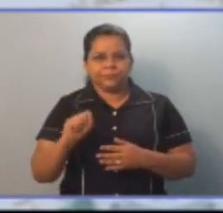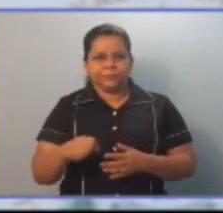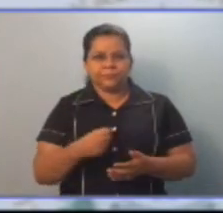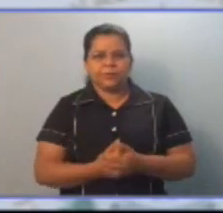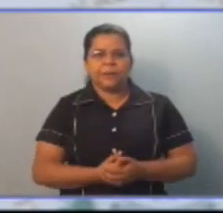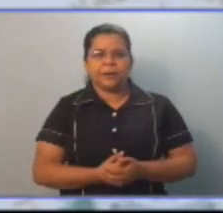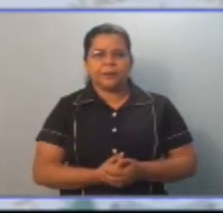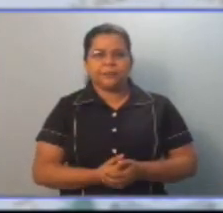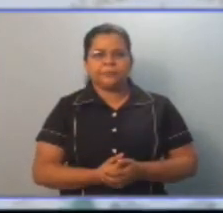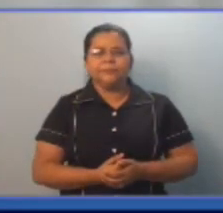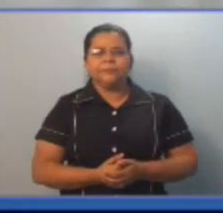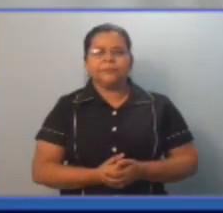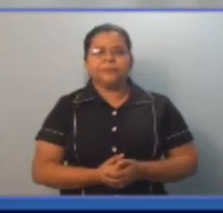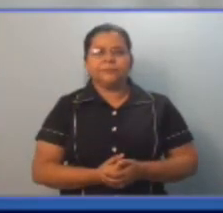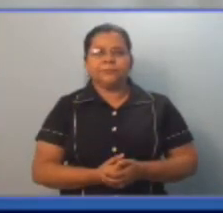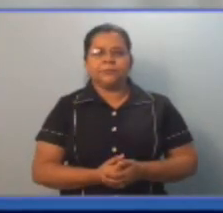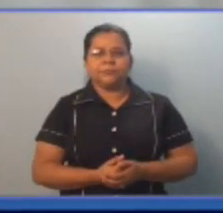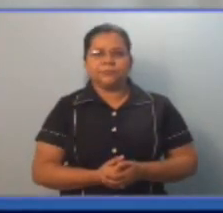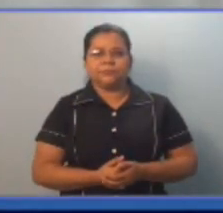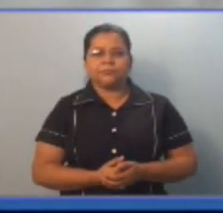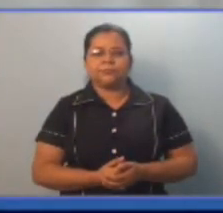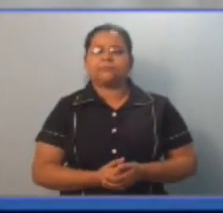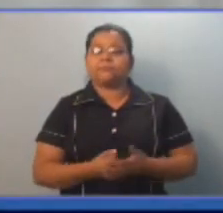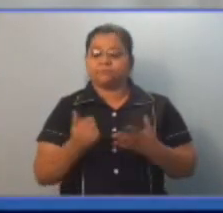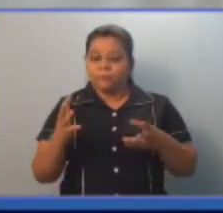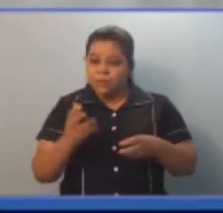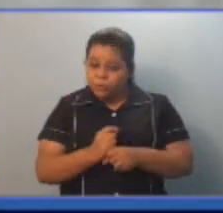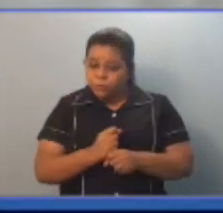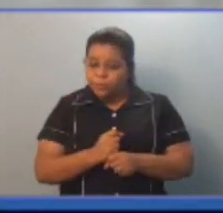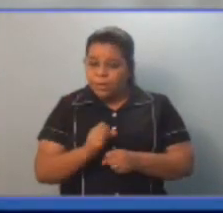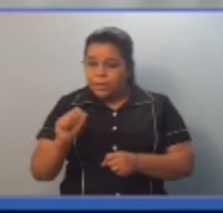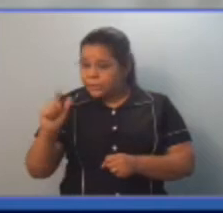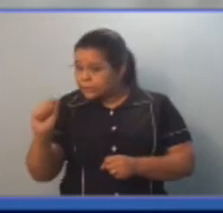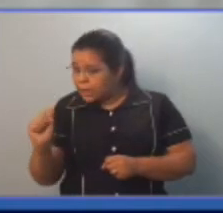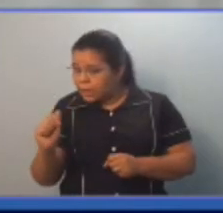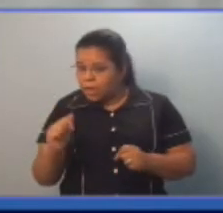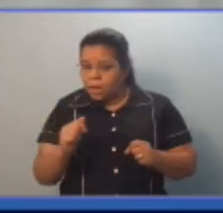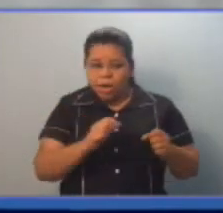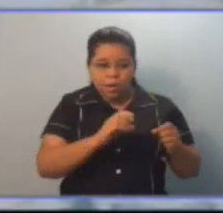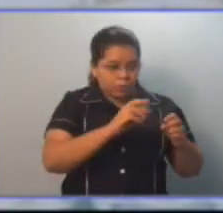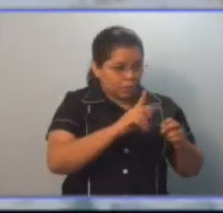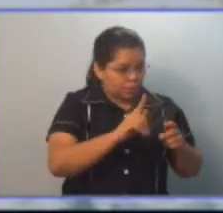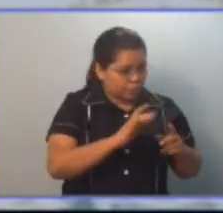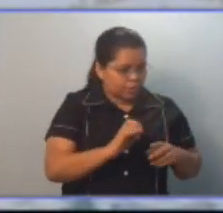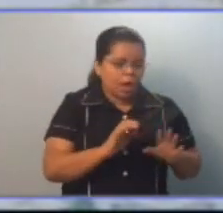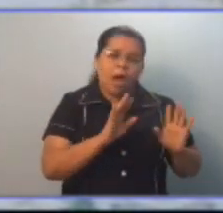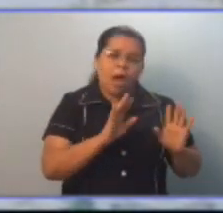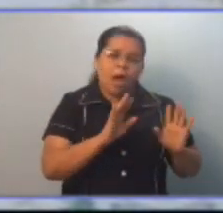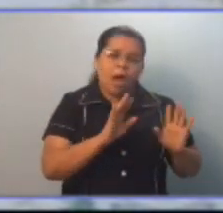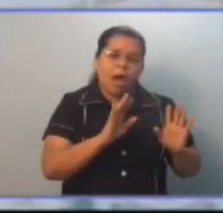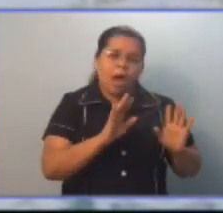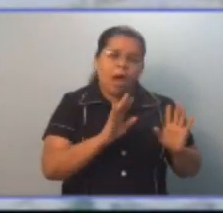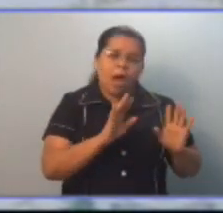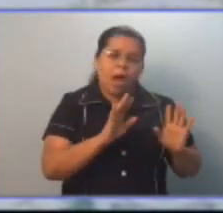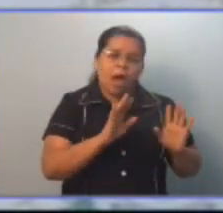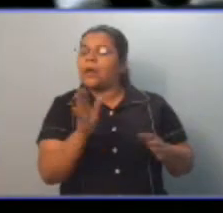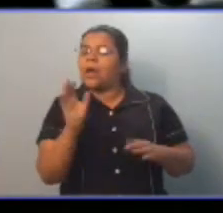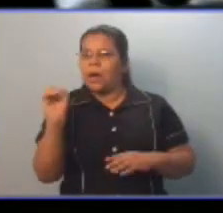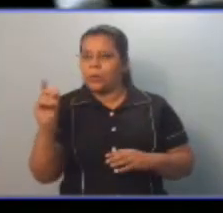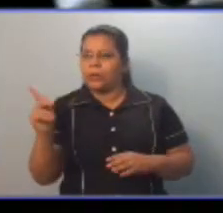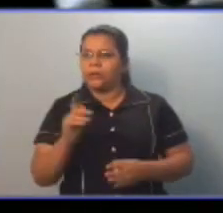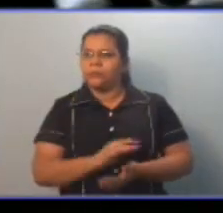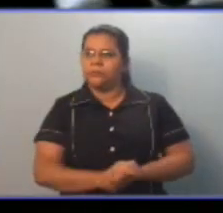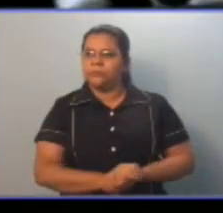Justicia. En resumen, ¿la Sala o la Corte en pleno? La Corte en pleno. Gracias.